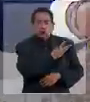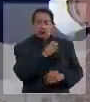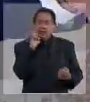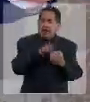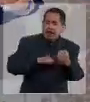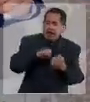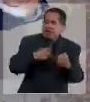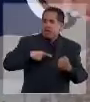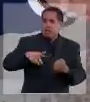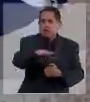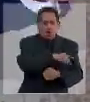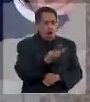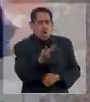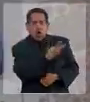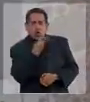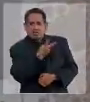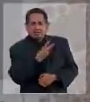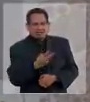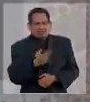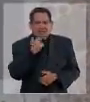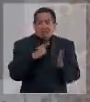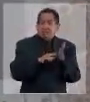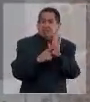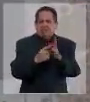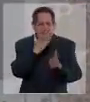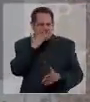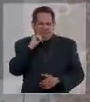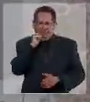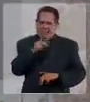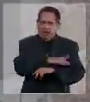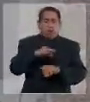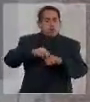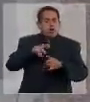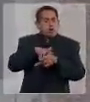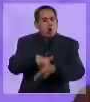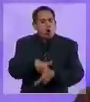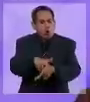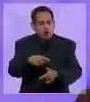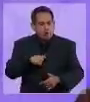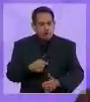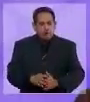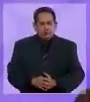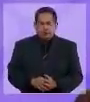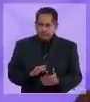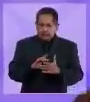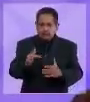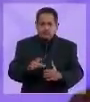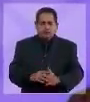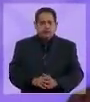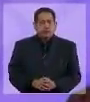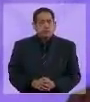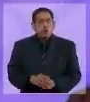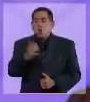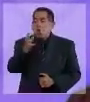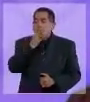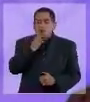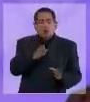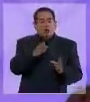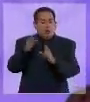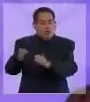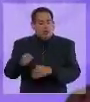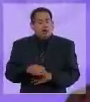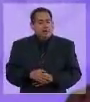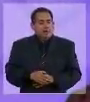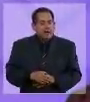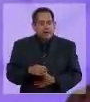sociedad, los tres no son lo que dicen, así que gracias. Vota por el Bronco. Tiempo, candidato Rodríguez Calderón, un minuto. El candidato